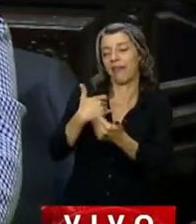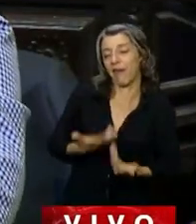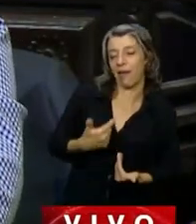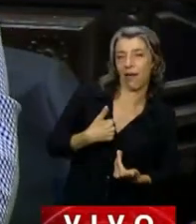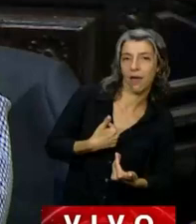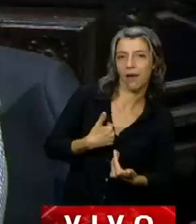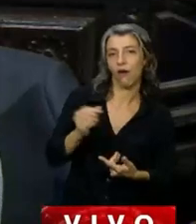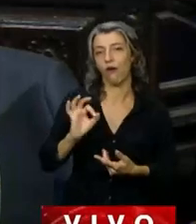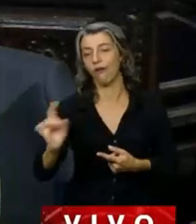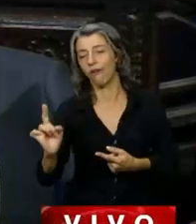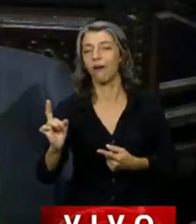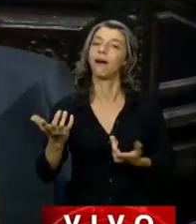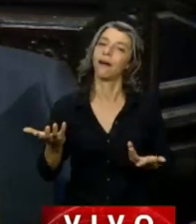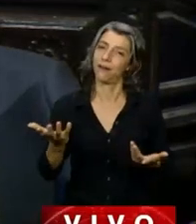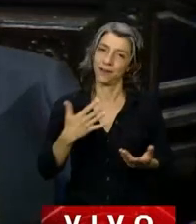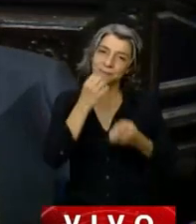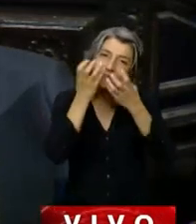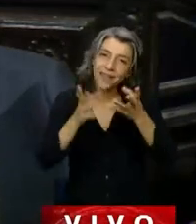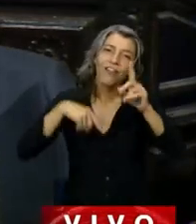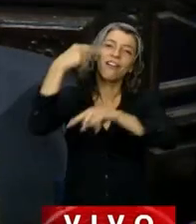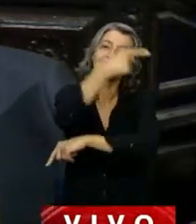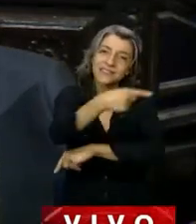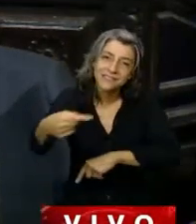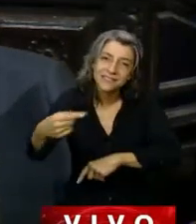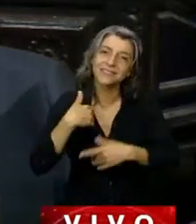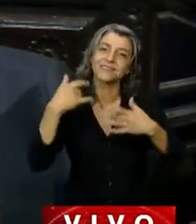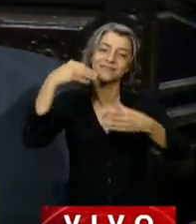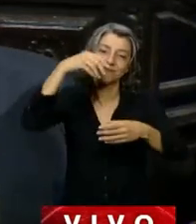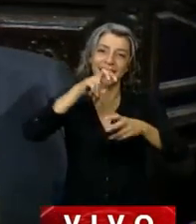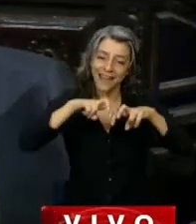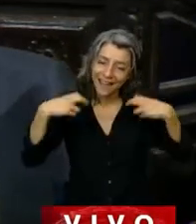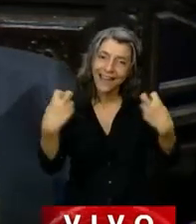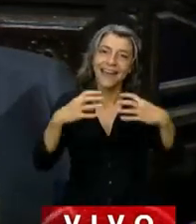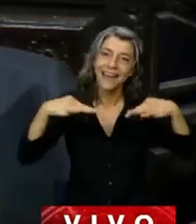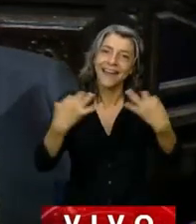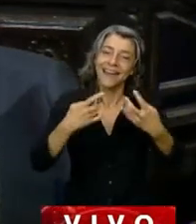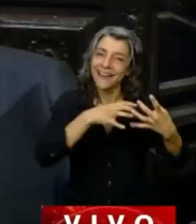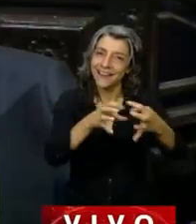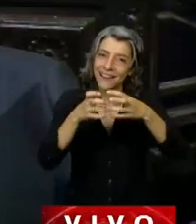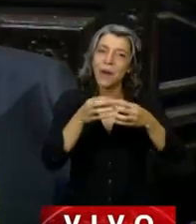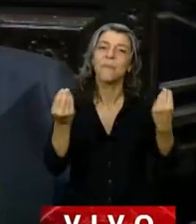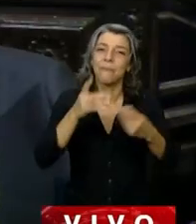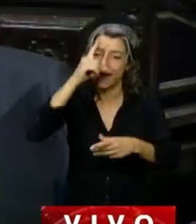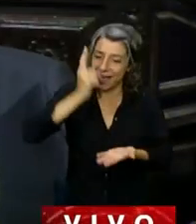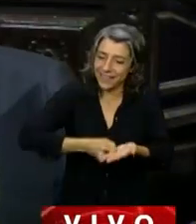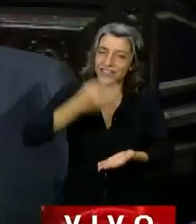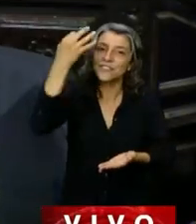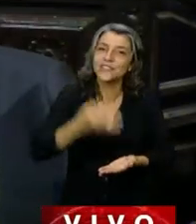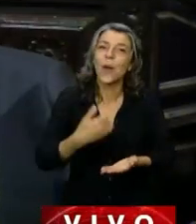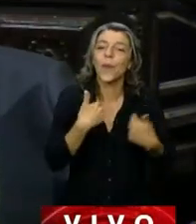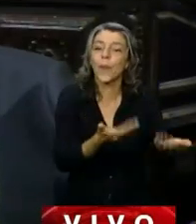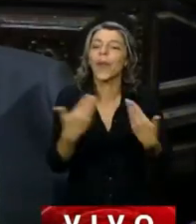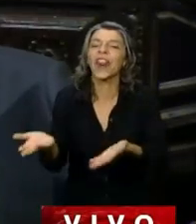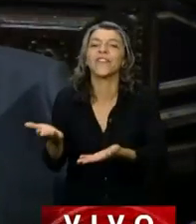de sentarnos la semana que viene a discutir con qué privilegios tenemos que terminar de la Argentina, porque no hay solamente un privilegio en el